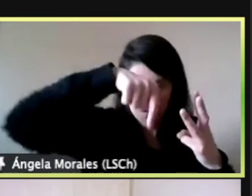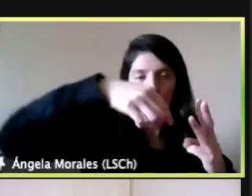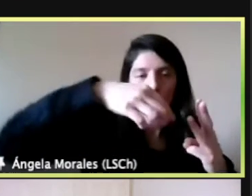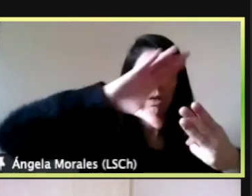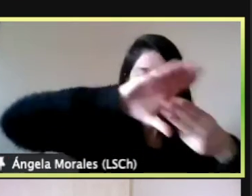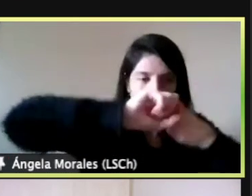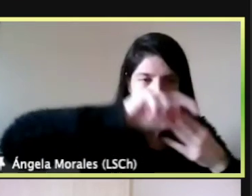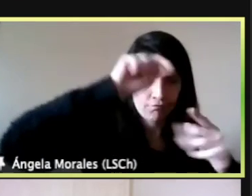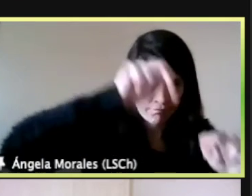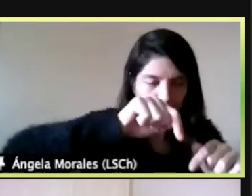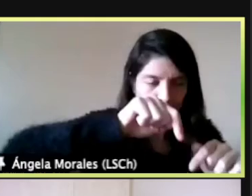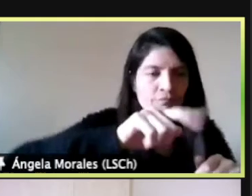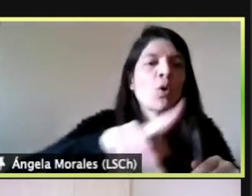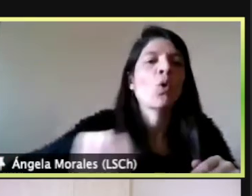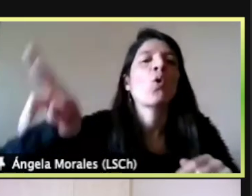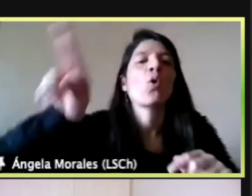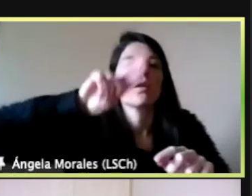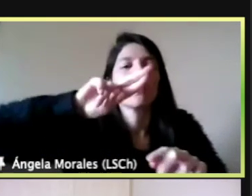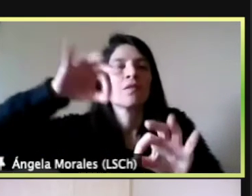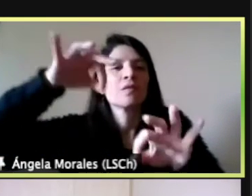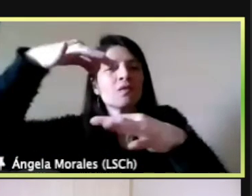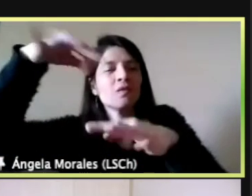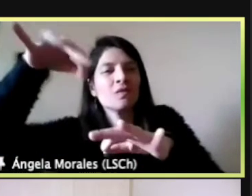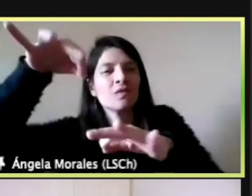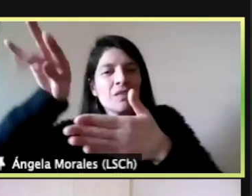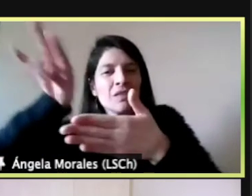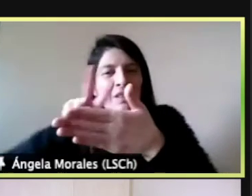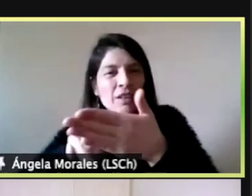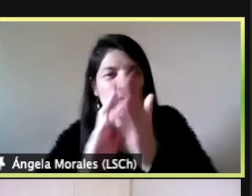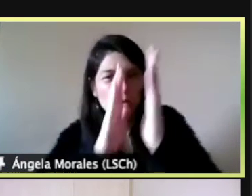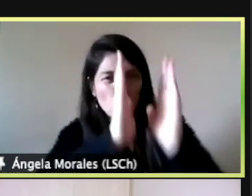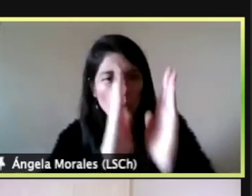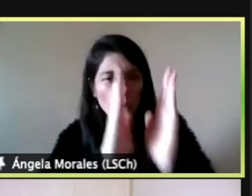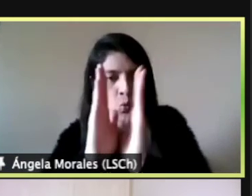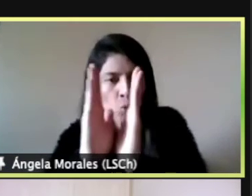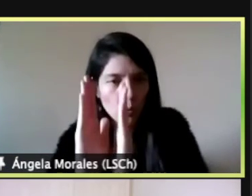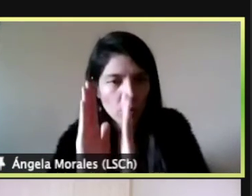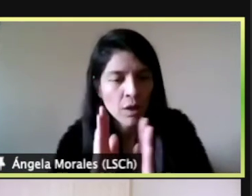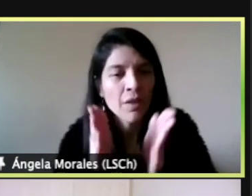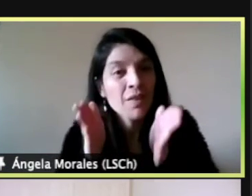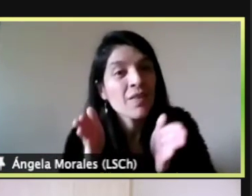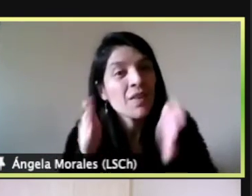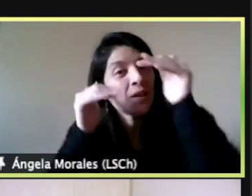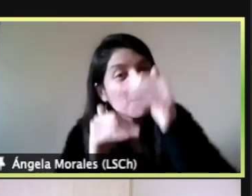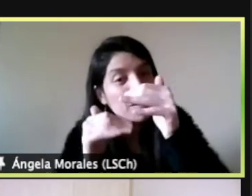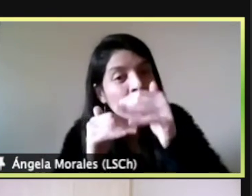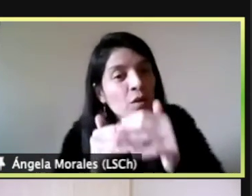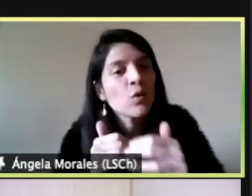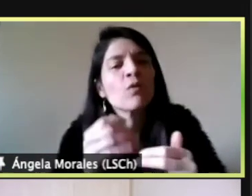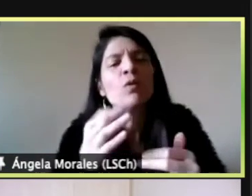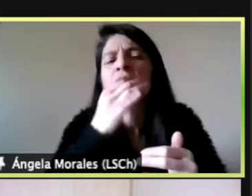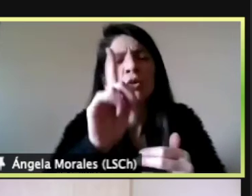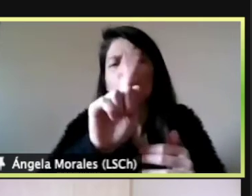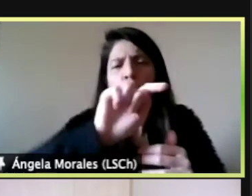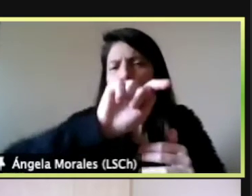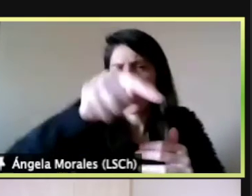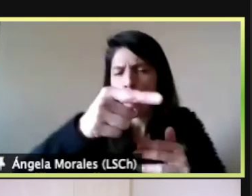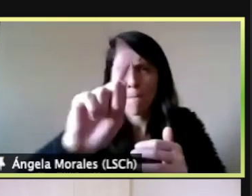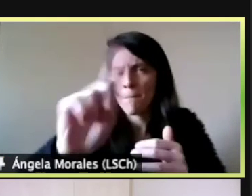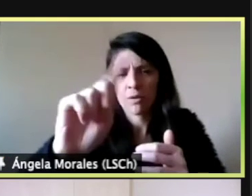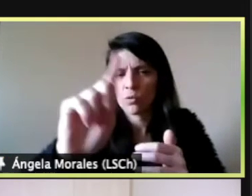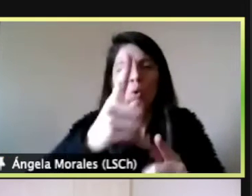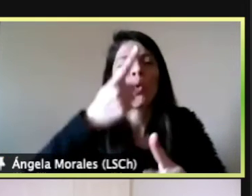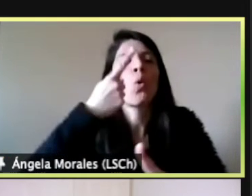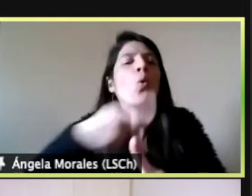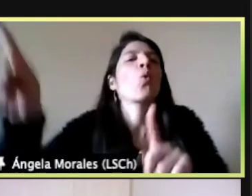columnas, voy a ir a delimitador, voy a decir que en vez de coma voy a tener otro. Y aquí en el otro voy a decir